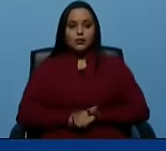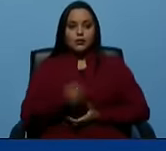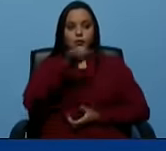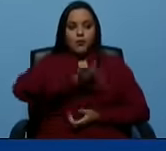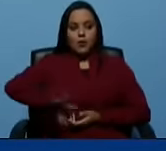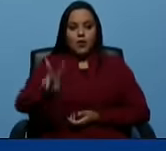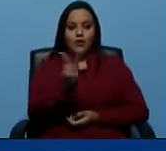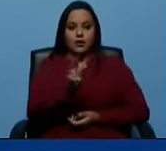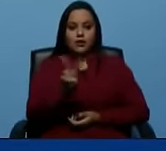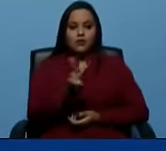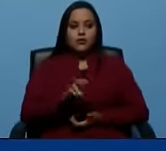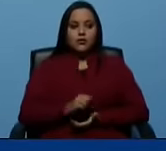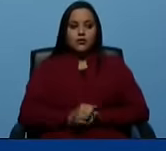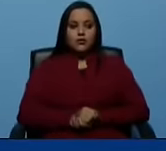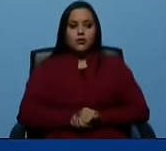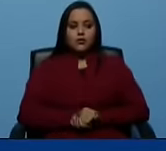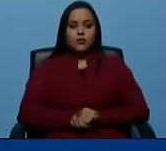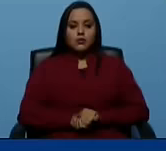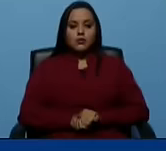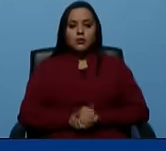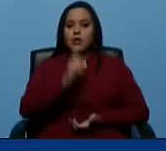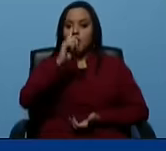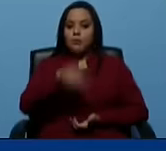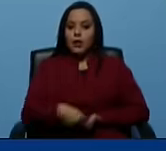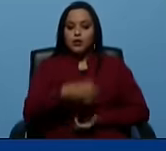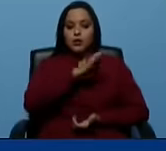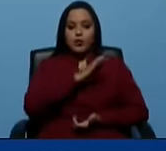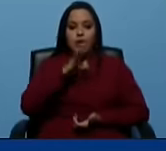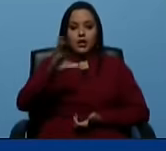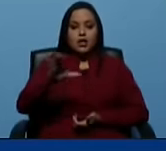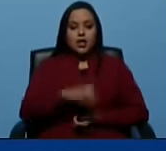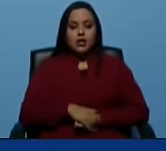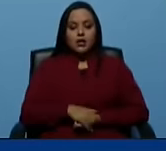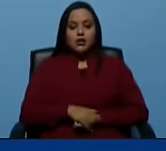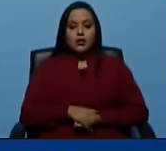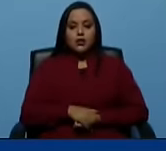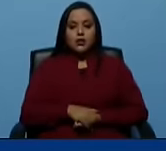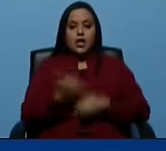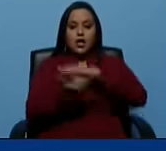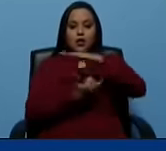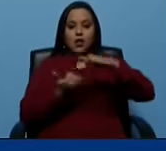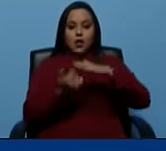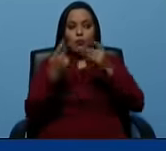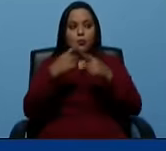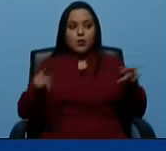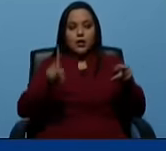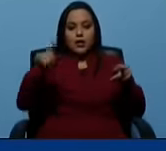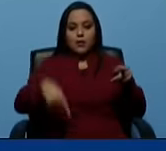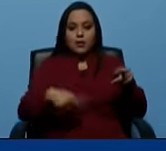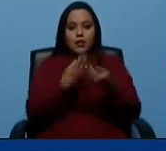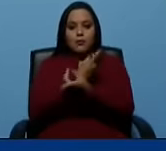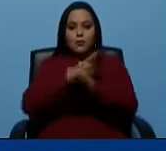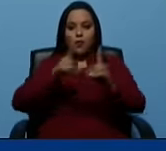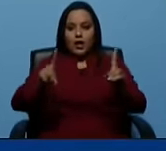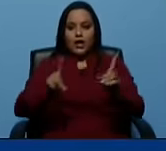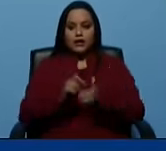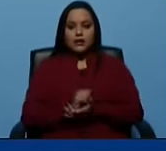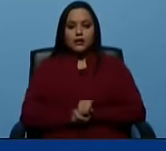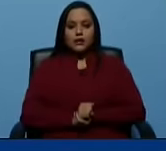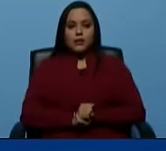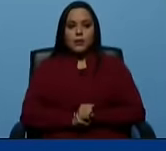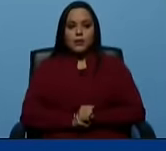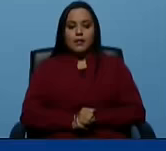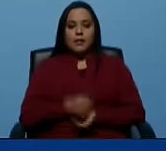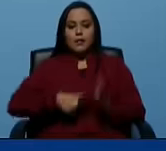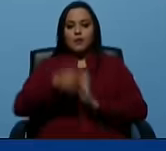Venezuela, por el ejercicio soberano de los poderes públicos y de la democracia en los mayores